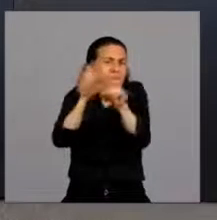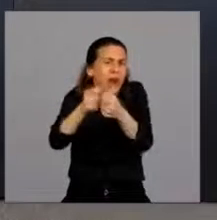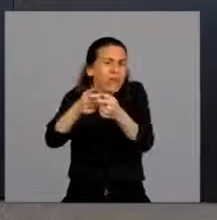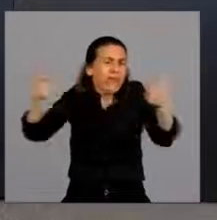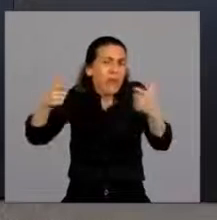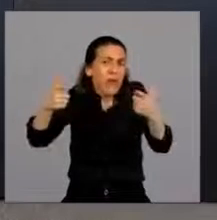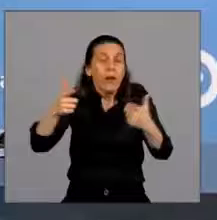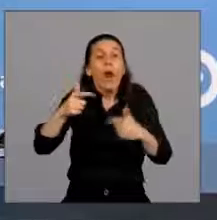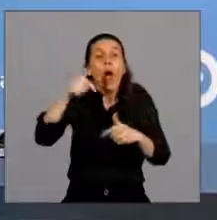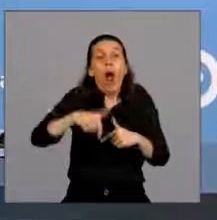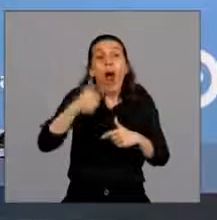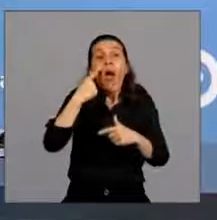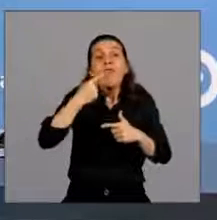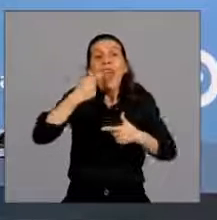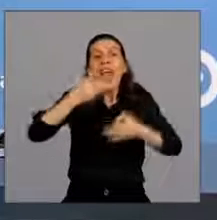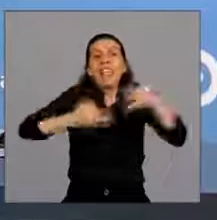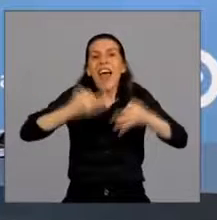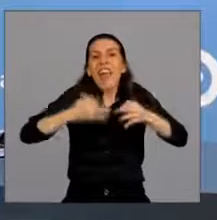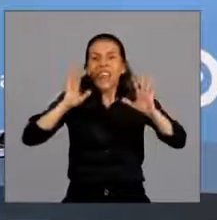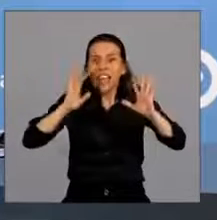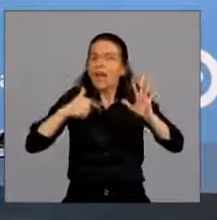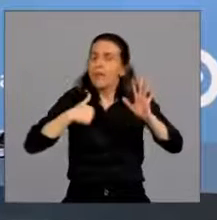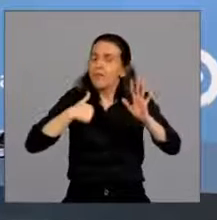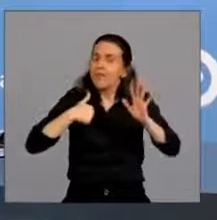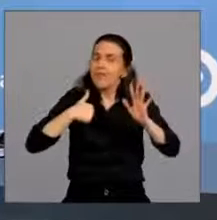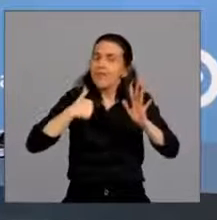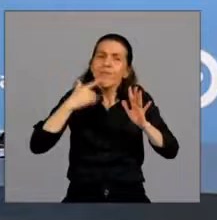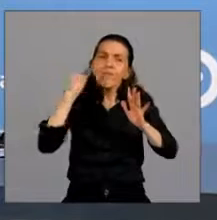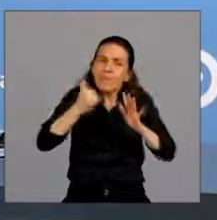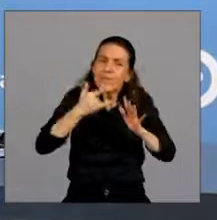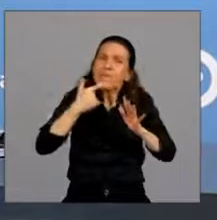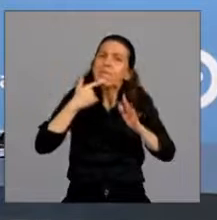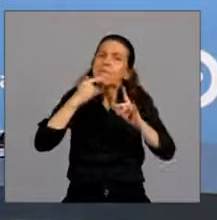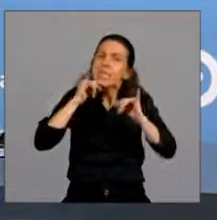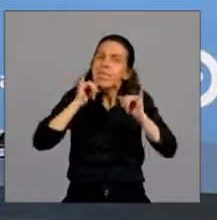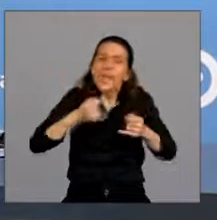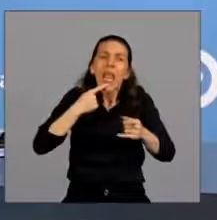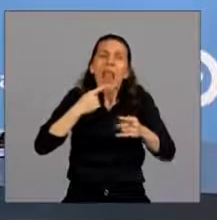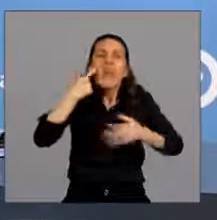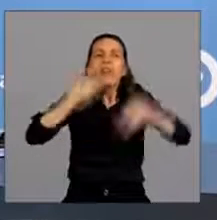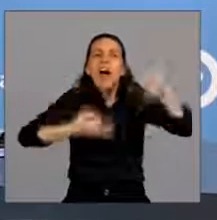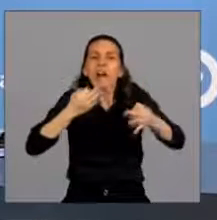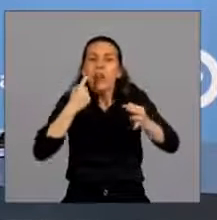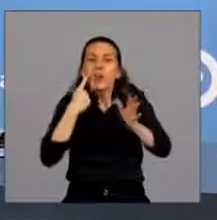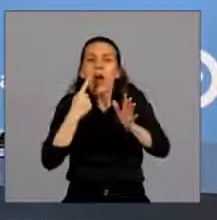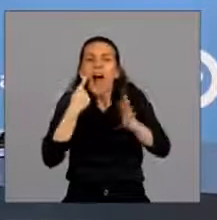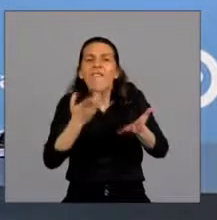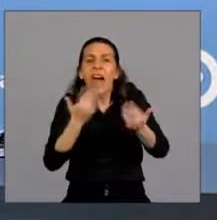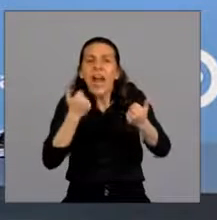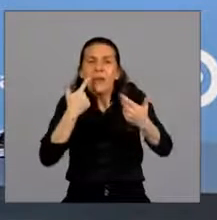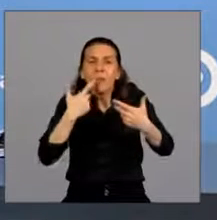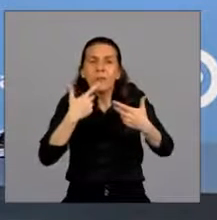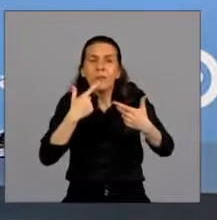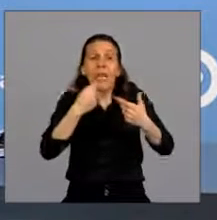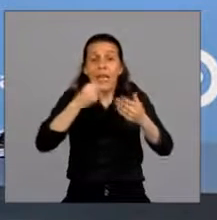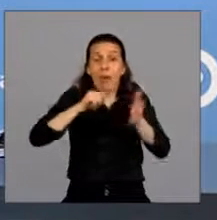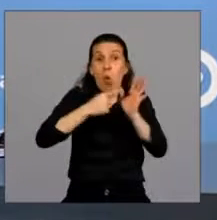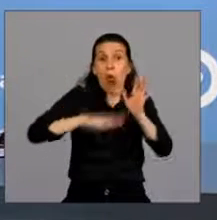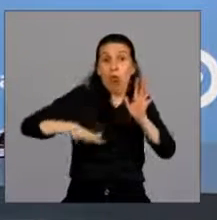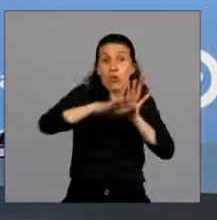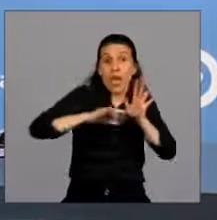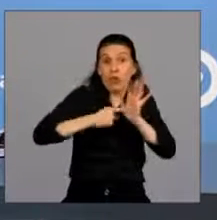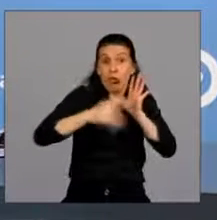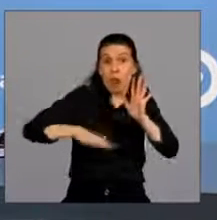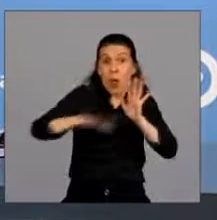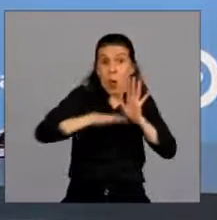Vamos a los datos, porque siempre insisto que tenemos que tomar decisiones en base a datos y evidencia. Respecto a la ciudad de Buenos Aires,